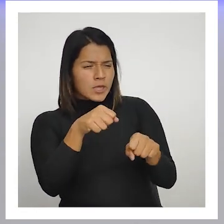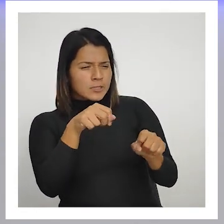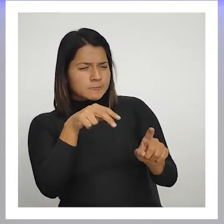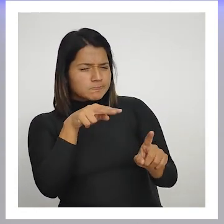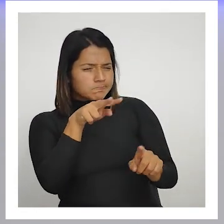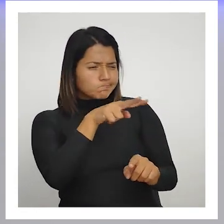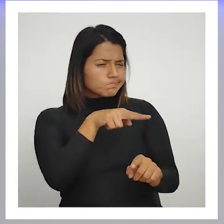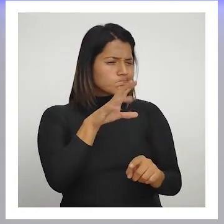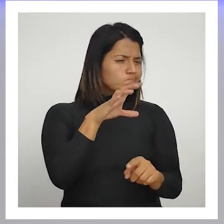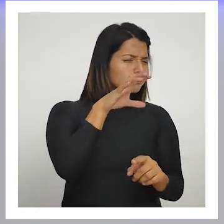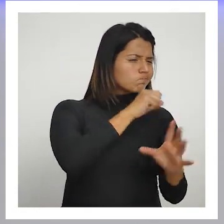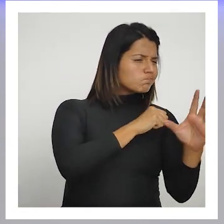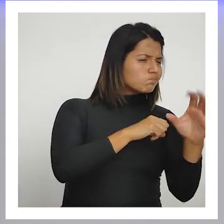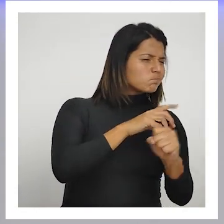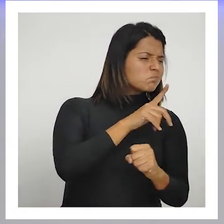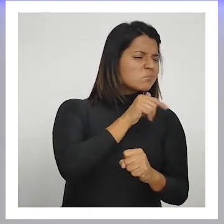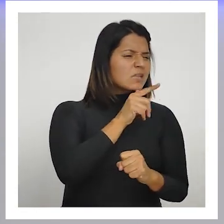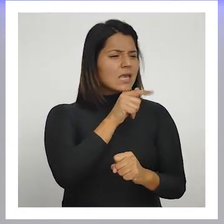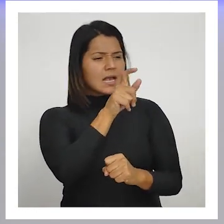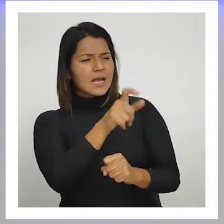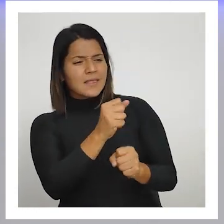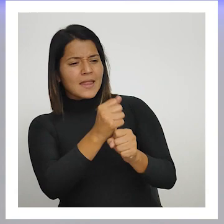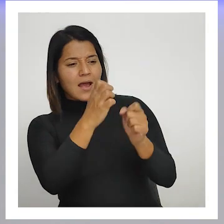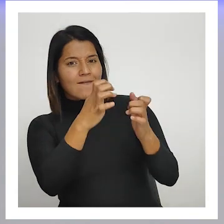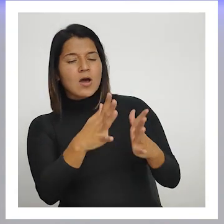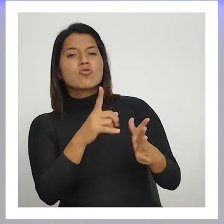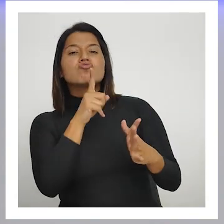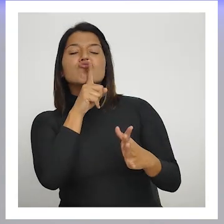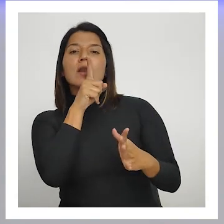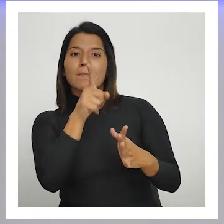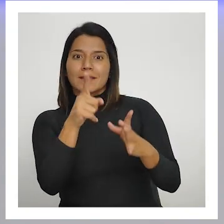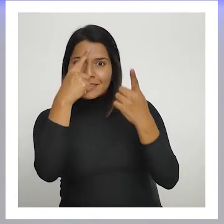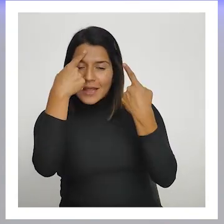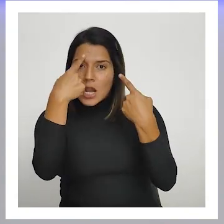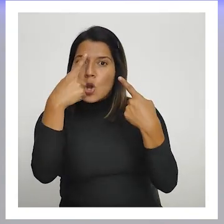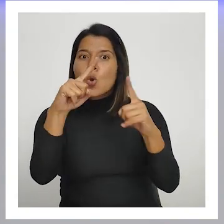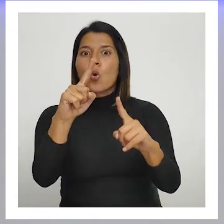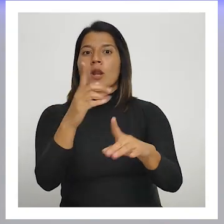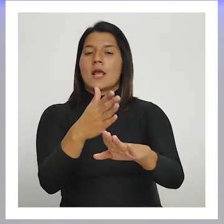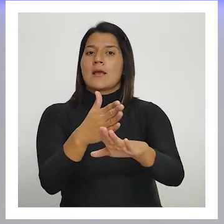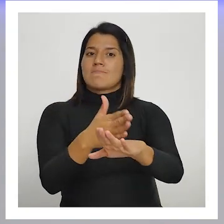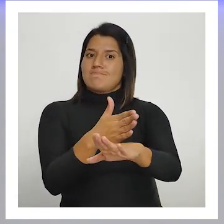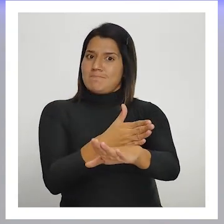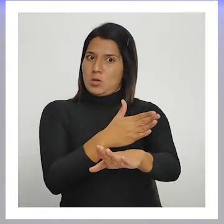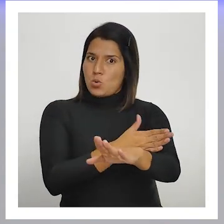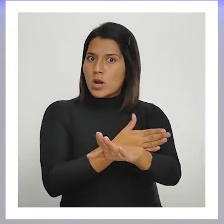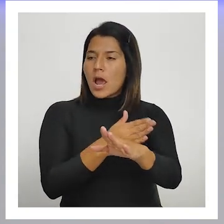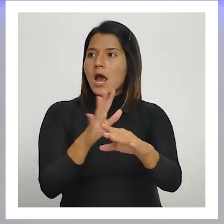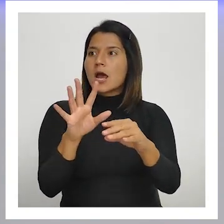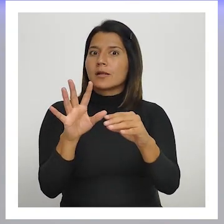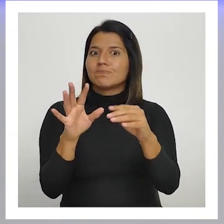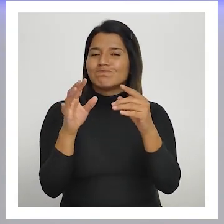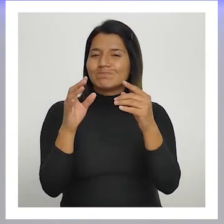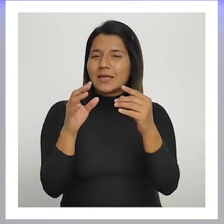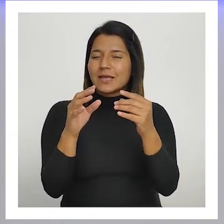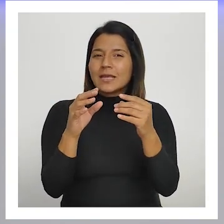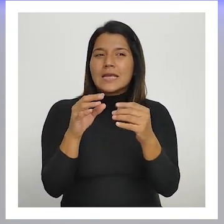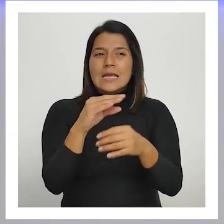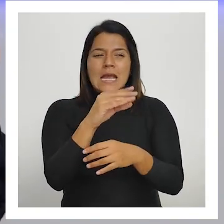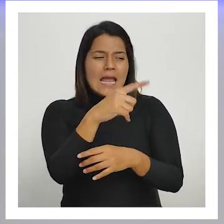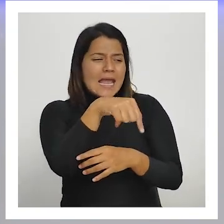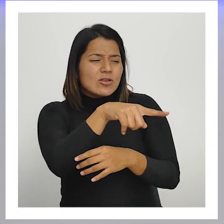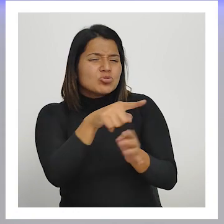que realmente agrega valor, a esta gente que suma, a este talento que en algunos casos ha